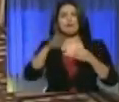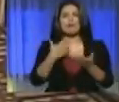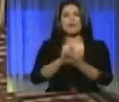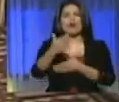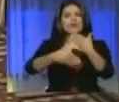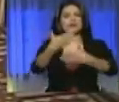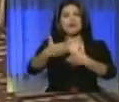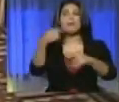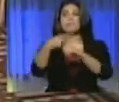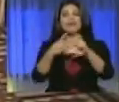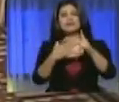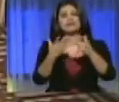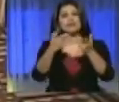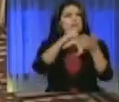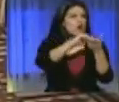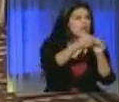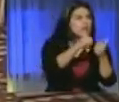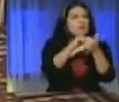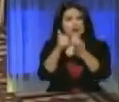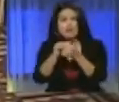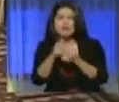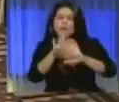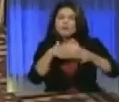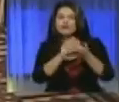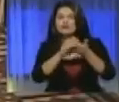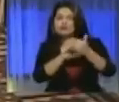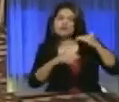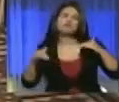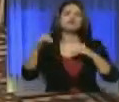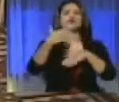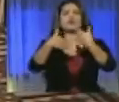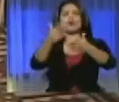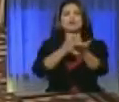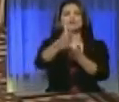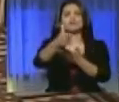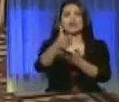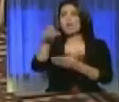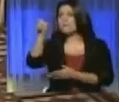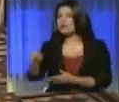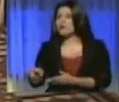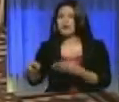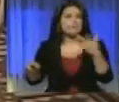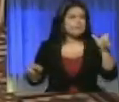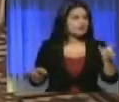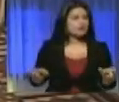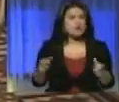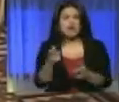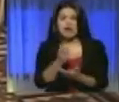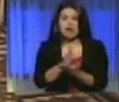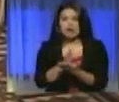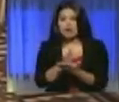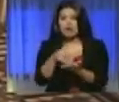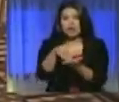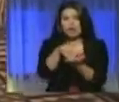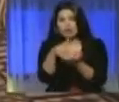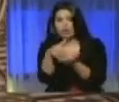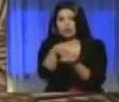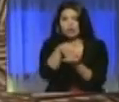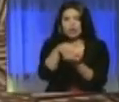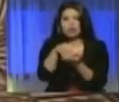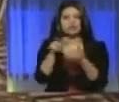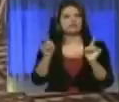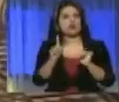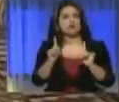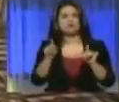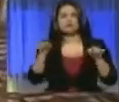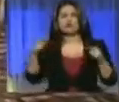y que superemos las dificultades que tenemos y que no haya flaqueo de nadie, que no haya vacilación de nadie frente a las dificultades